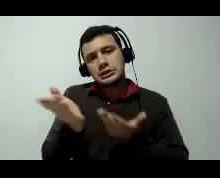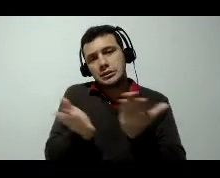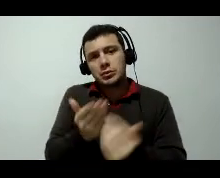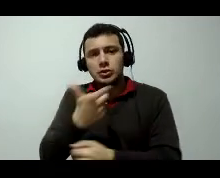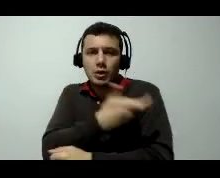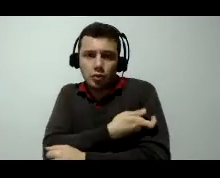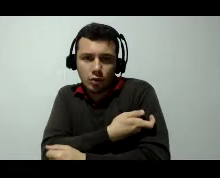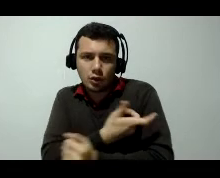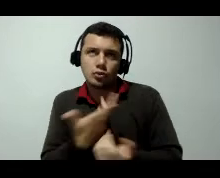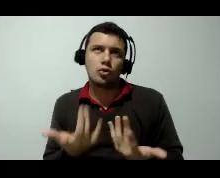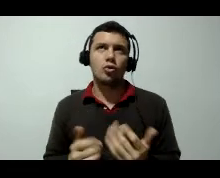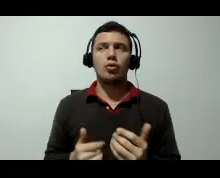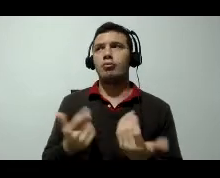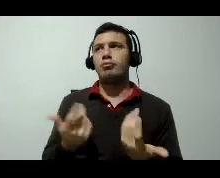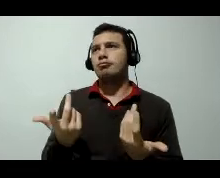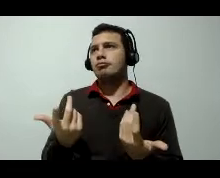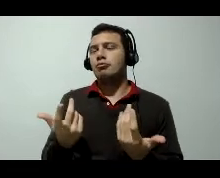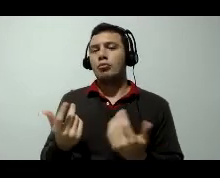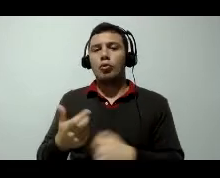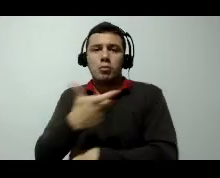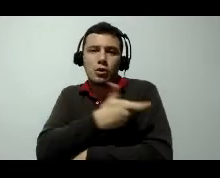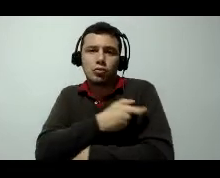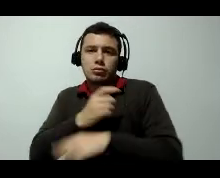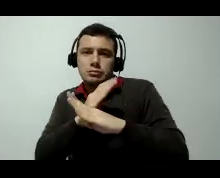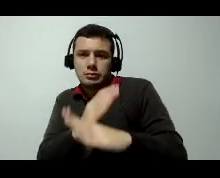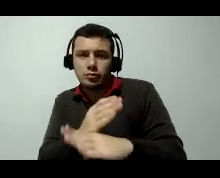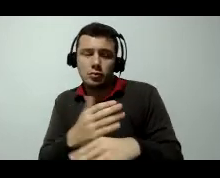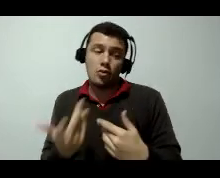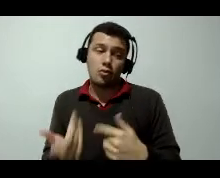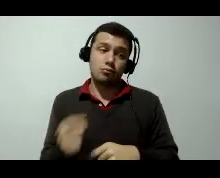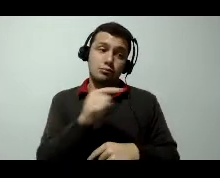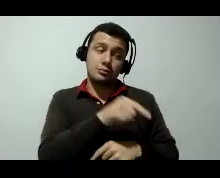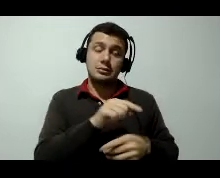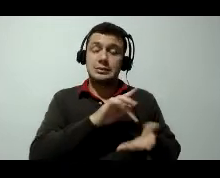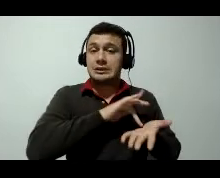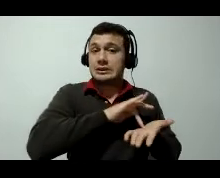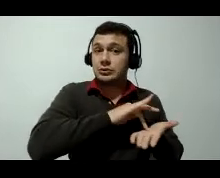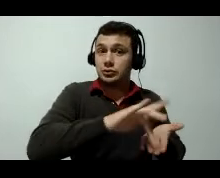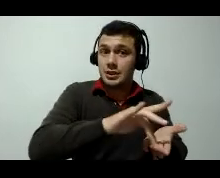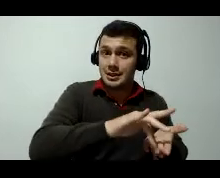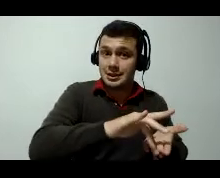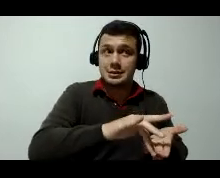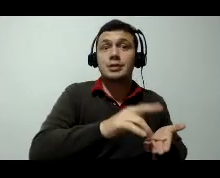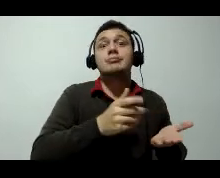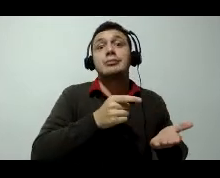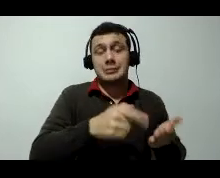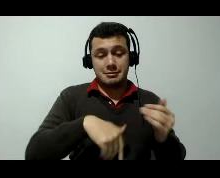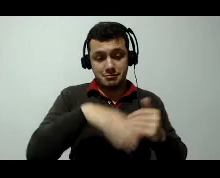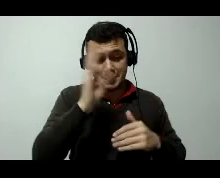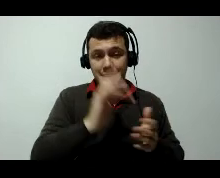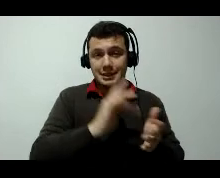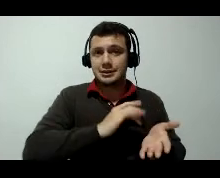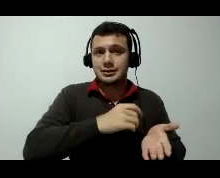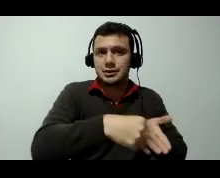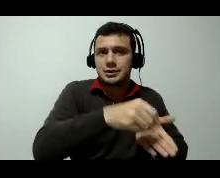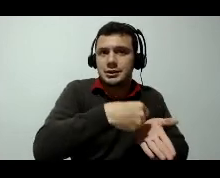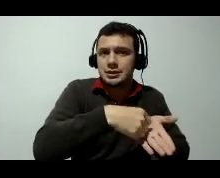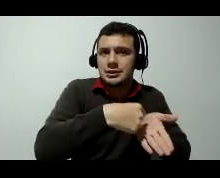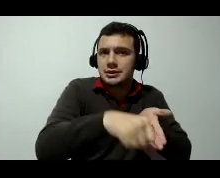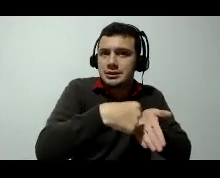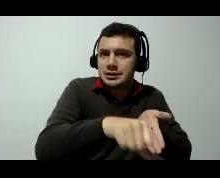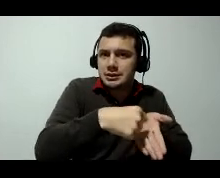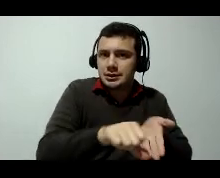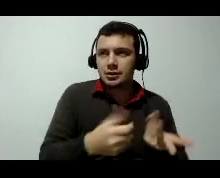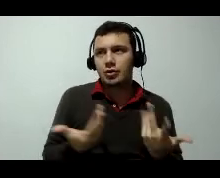promoción y prevención que un servicio de urgencias o de una unidad de cuidados intensivos. Hay que mantenerse informados sobre las medidas de